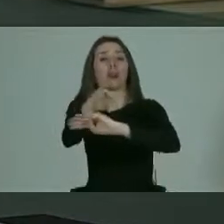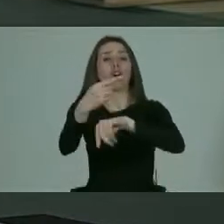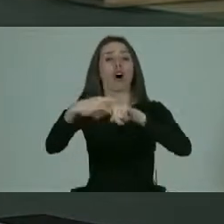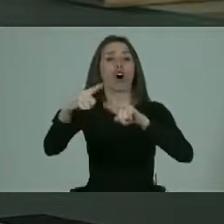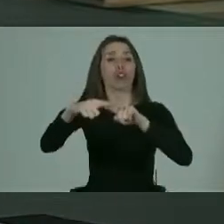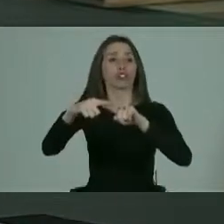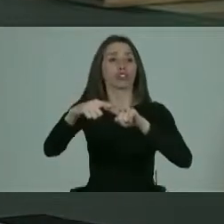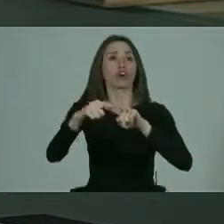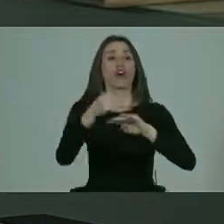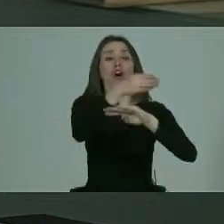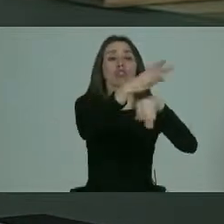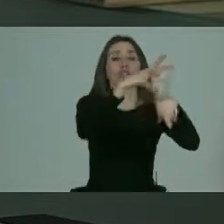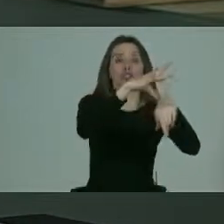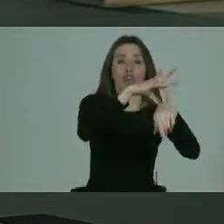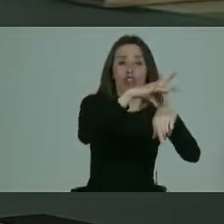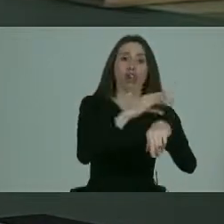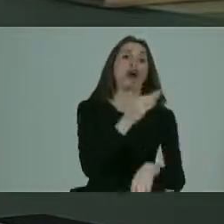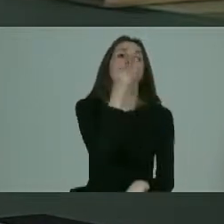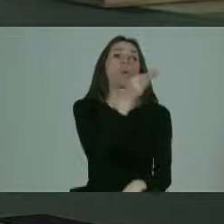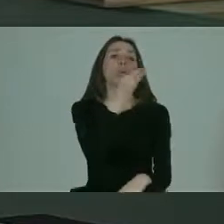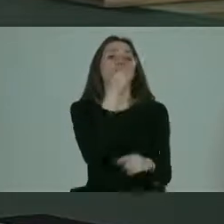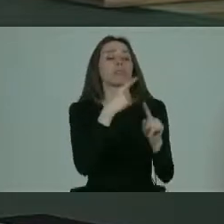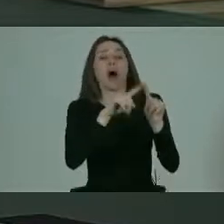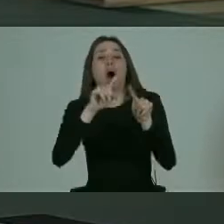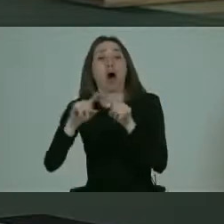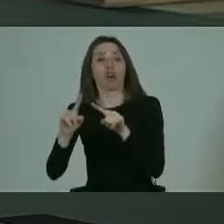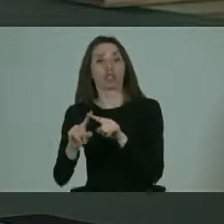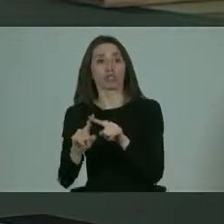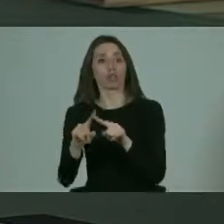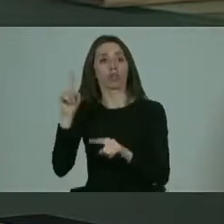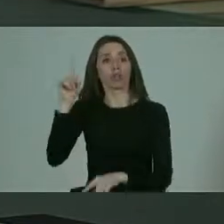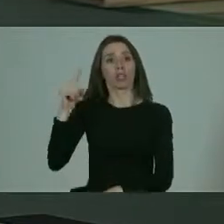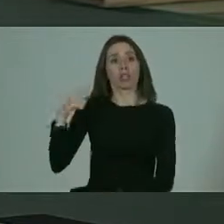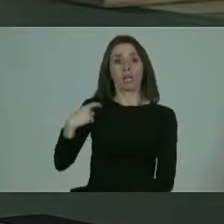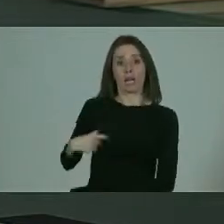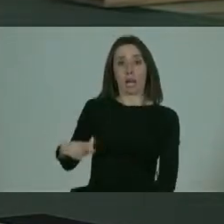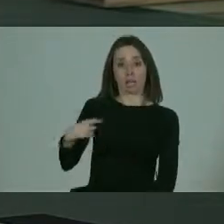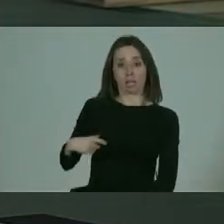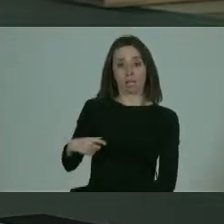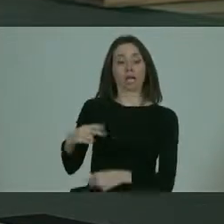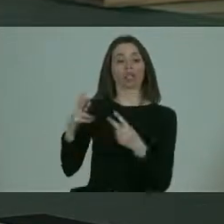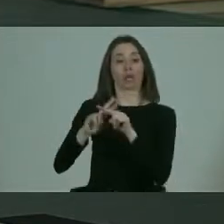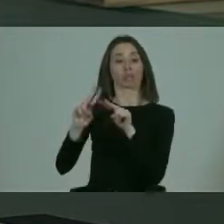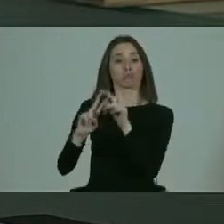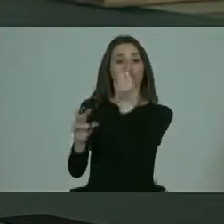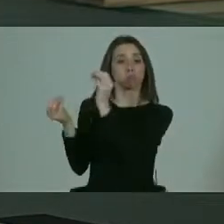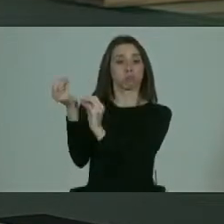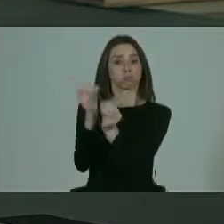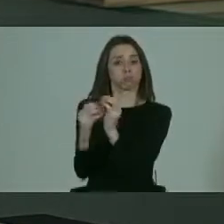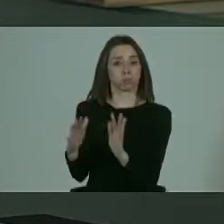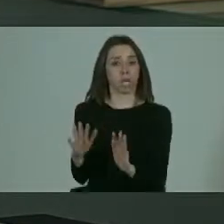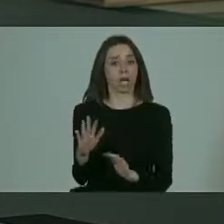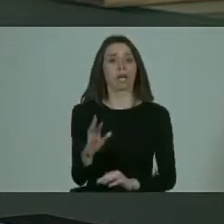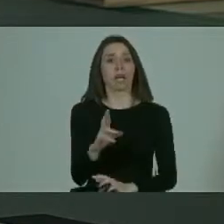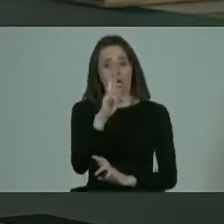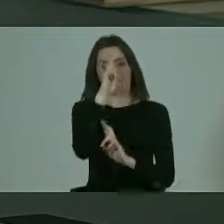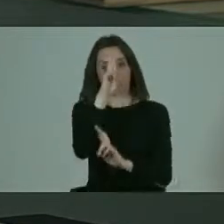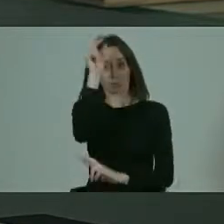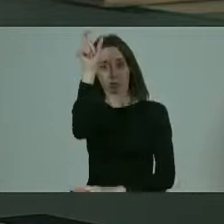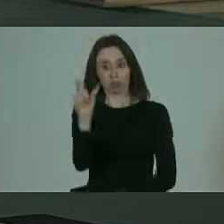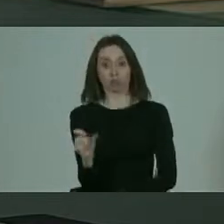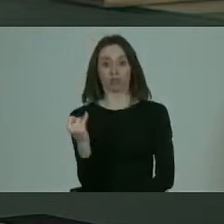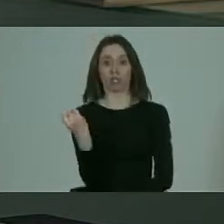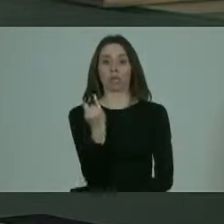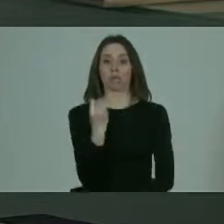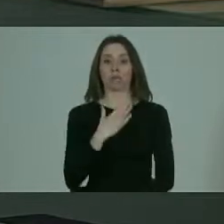de otra cosa te ibas a otro médico y le contamos lo que hicieron estos otros norteamericanos o tienen muy arreglado si en respeto a la autonomía del paciente